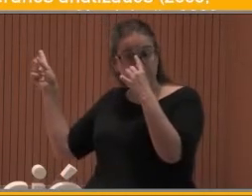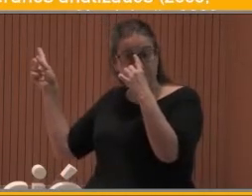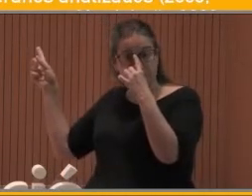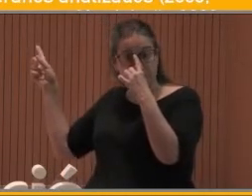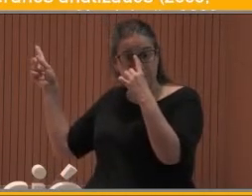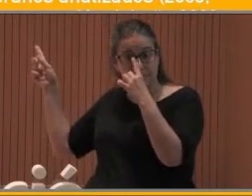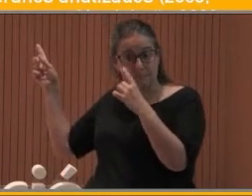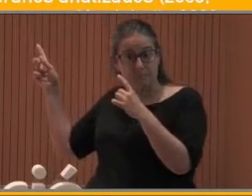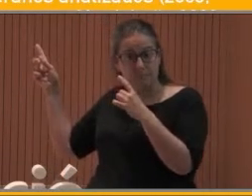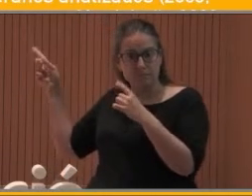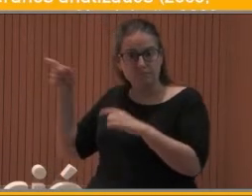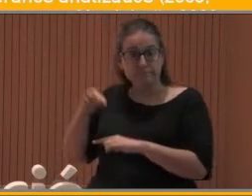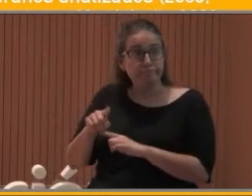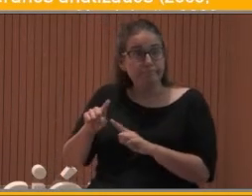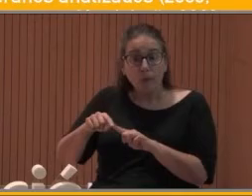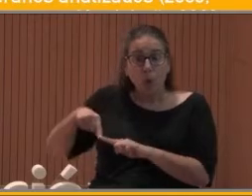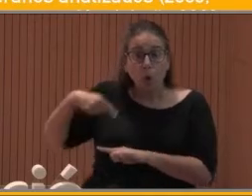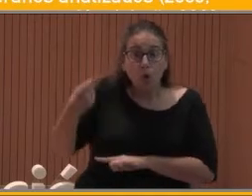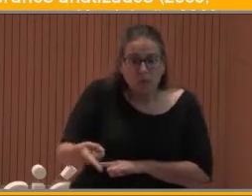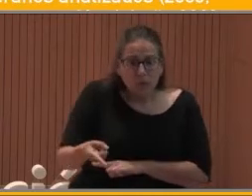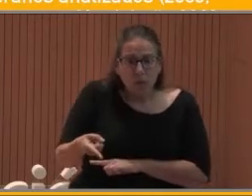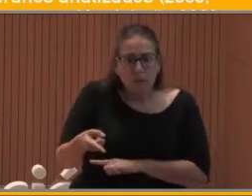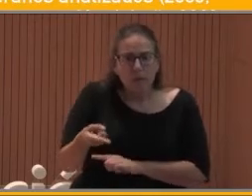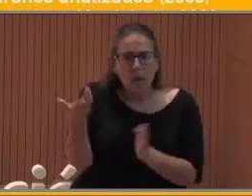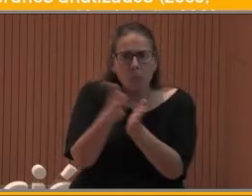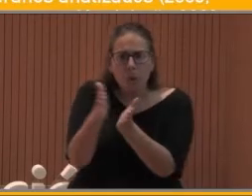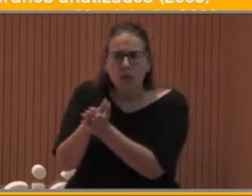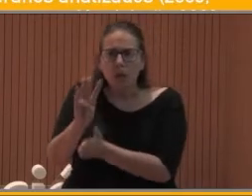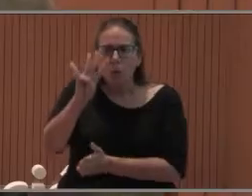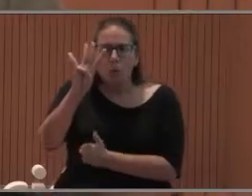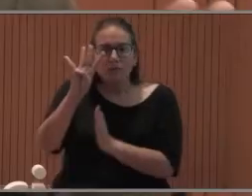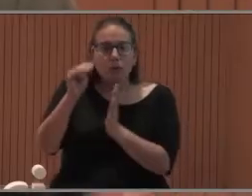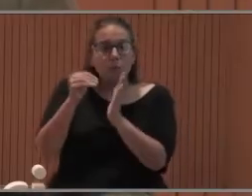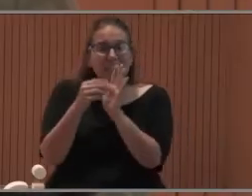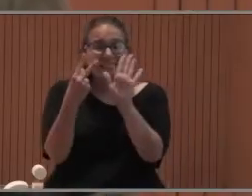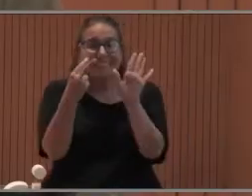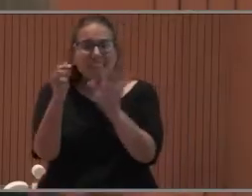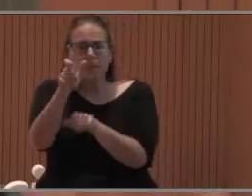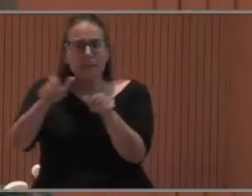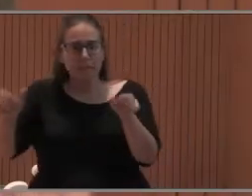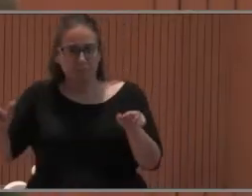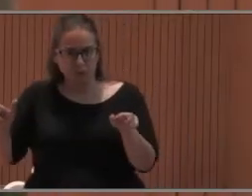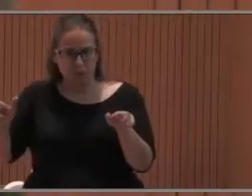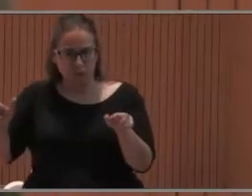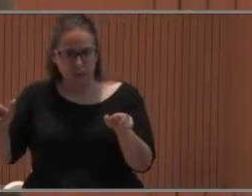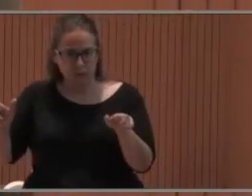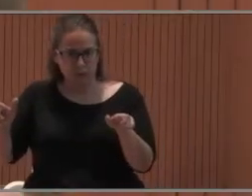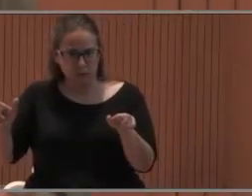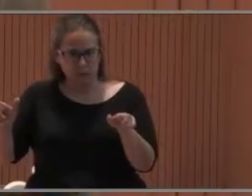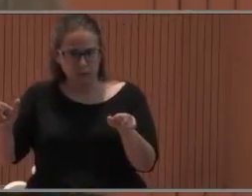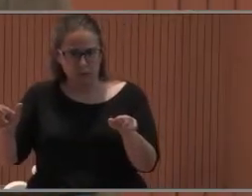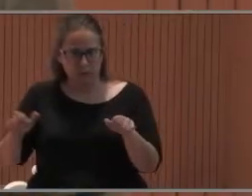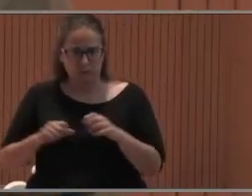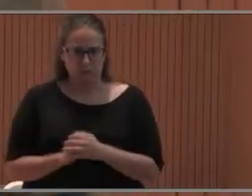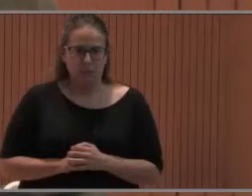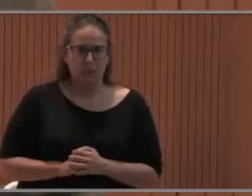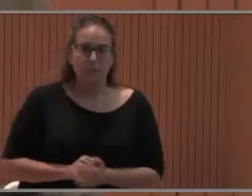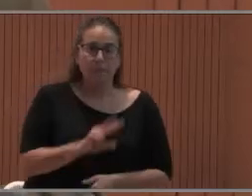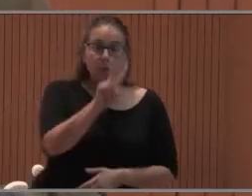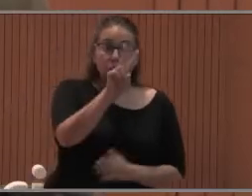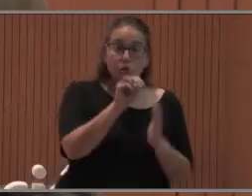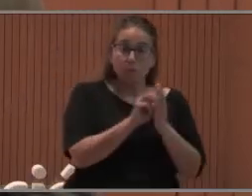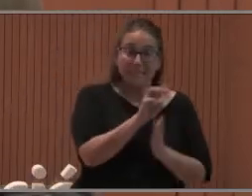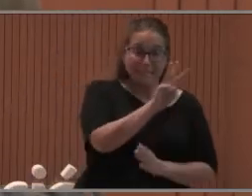calor matan más de 4.700 personas. Es el año que más mortalidad hay fuera del 2003, el año